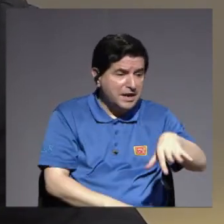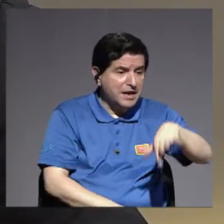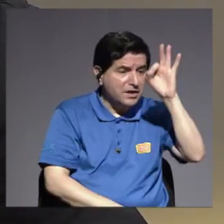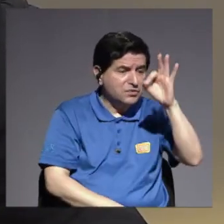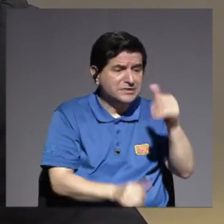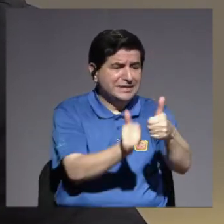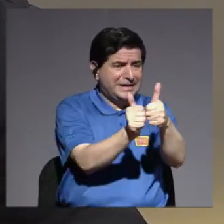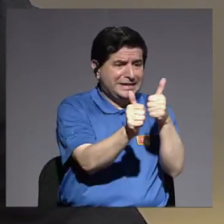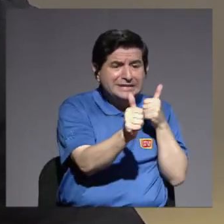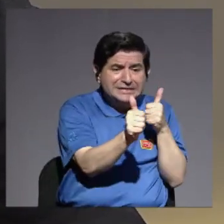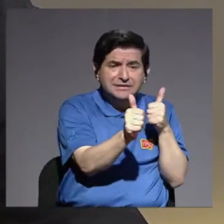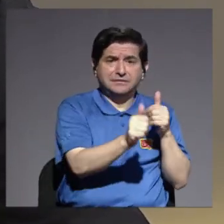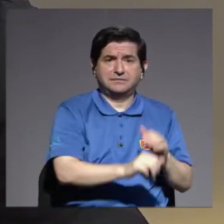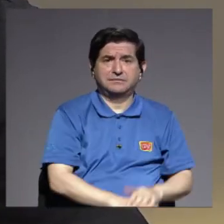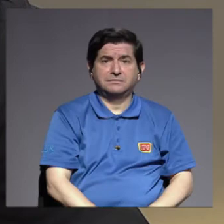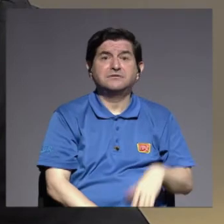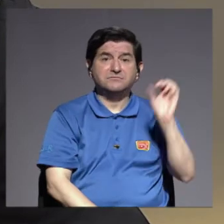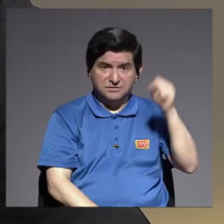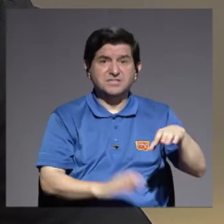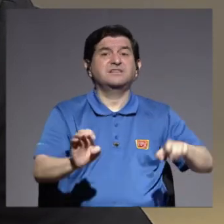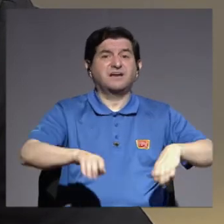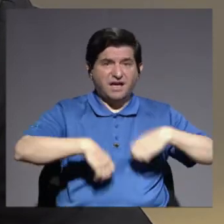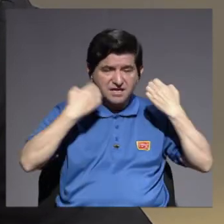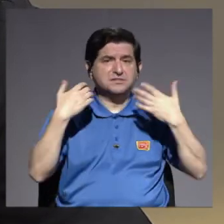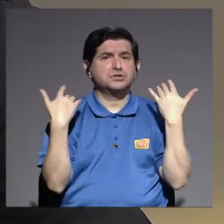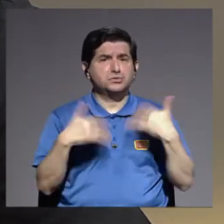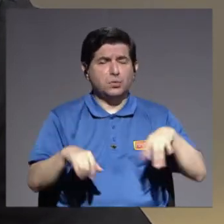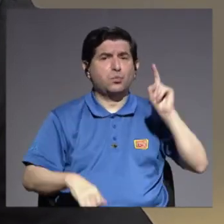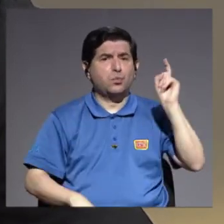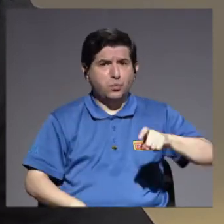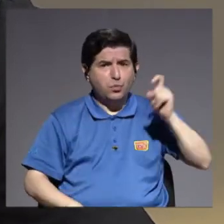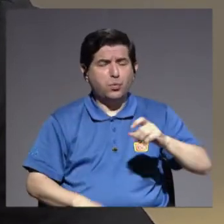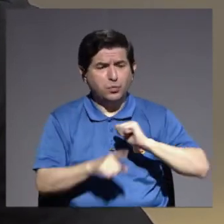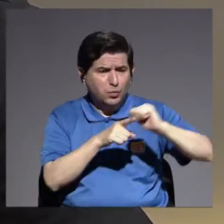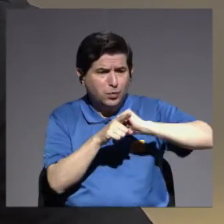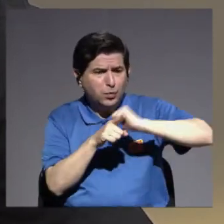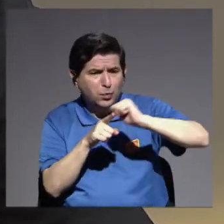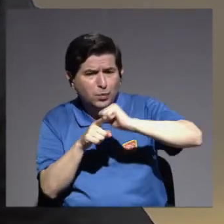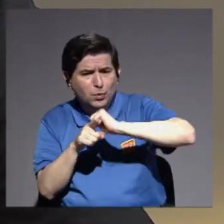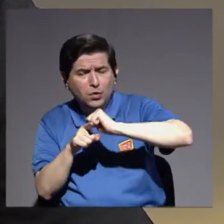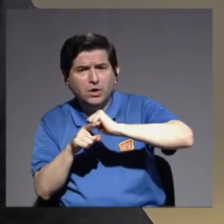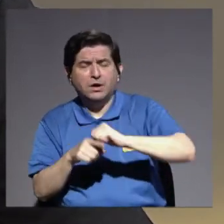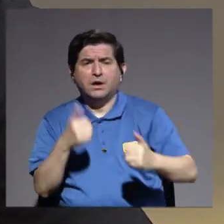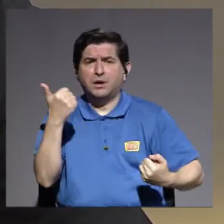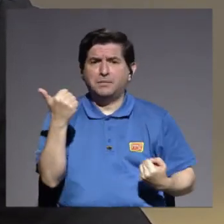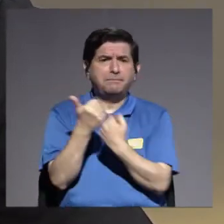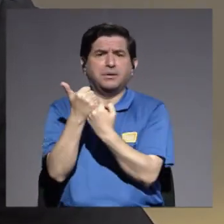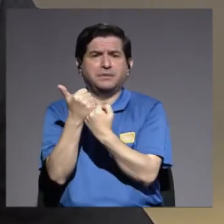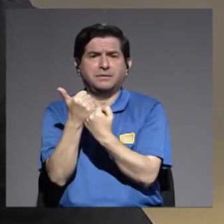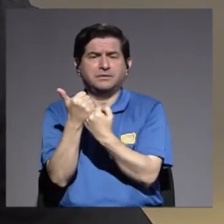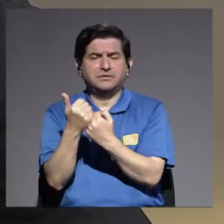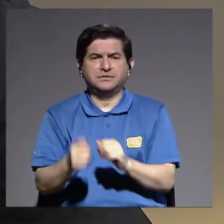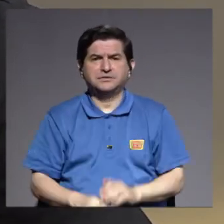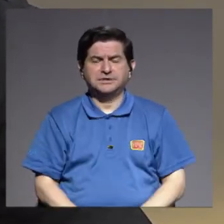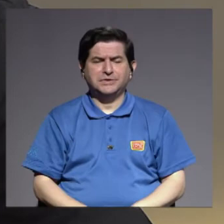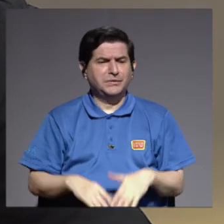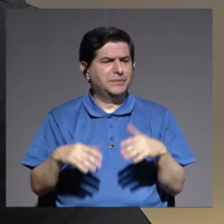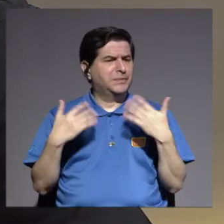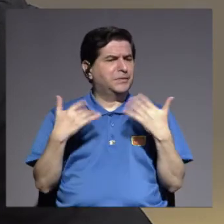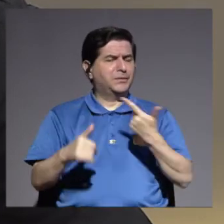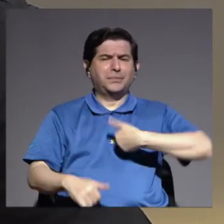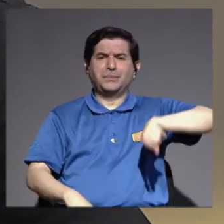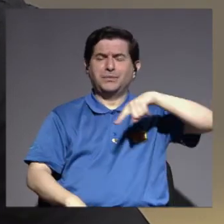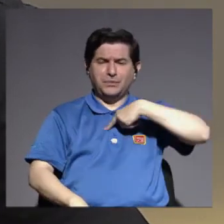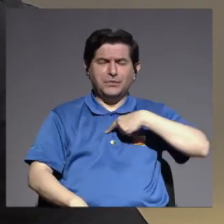mayor rezago, porque realmente lo hay mucha necesidad en términos de capacitación, de apoyo, entonces realmente es mucho lo que